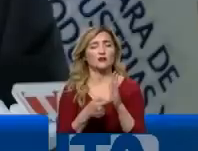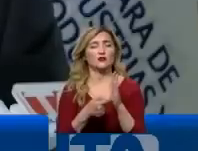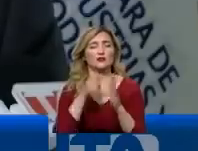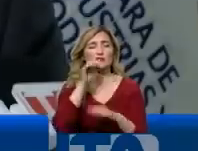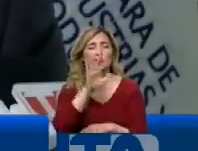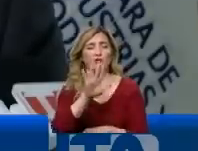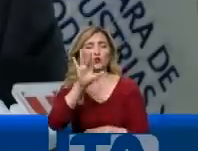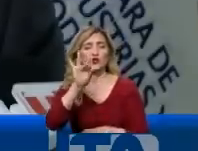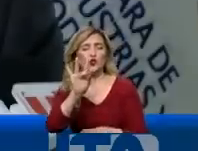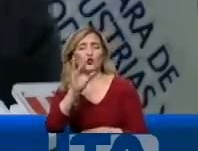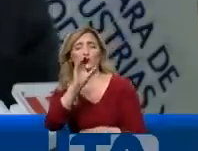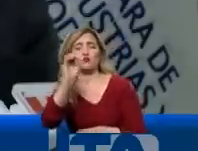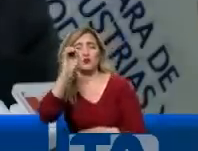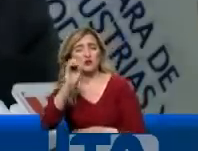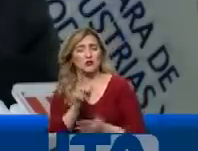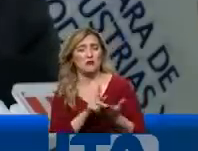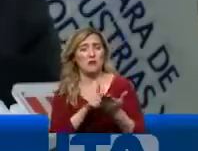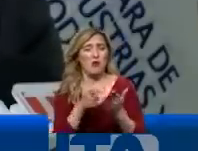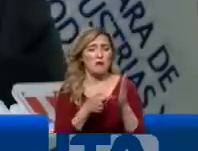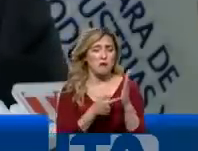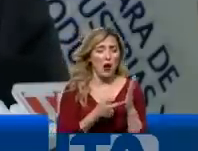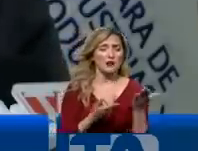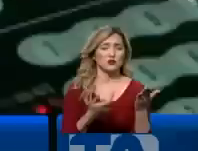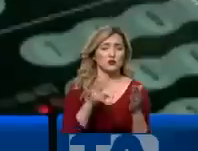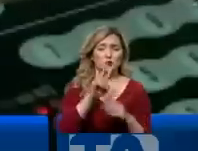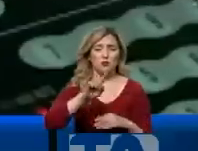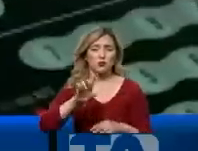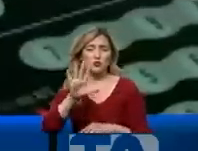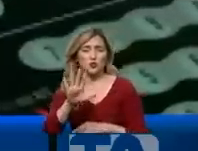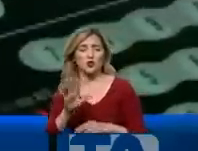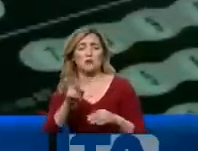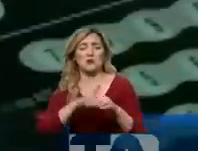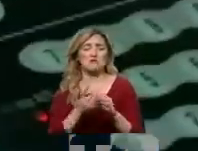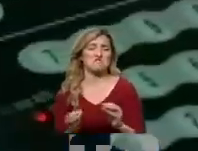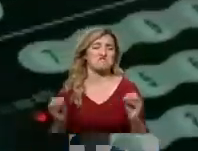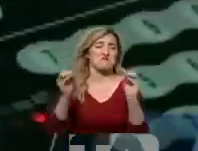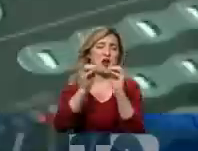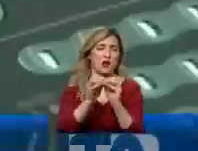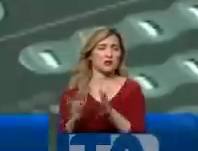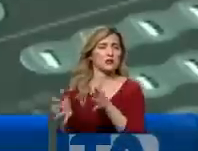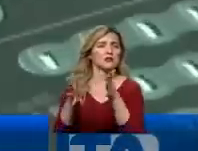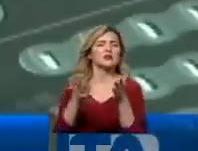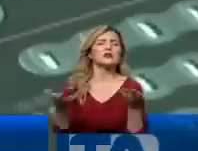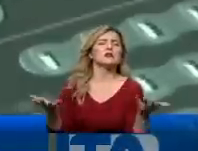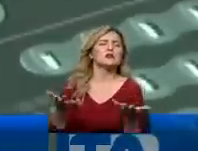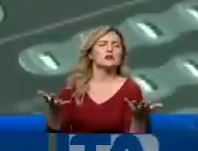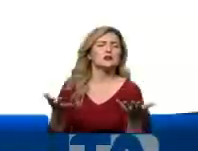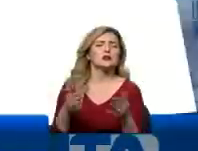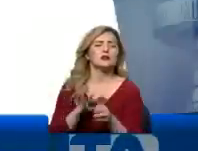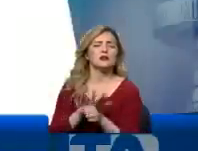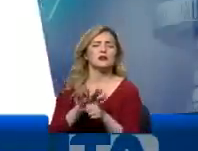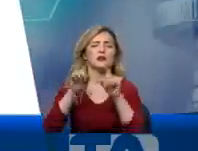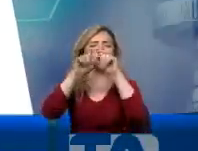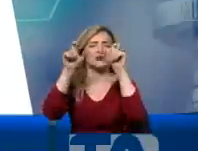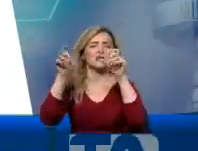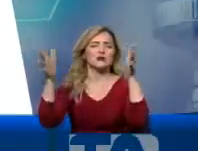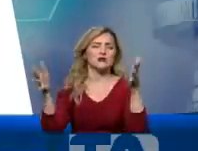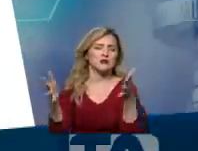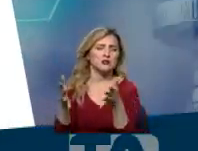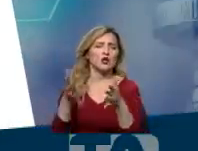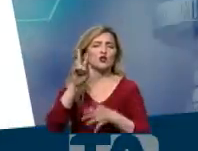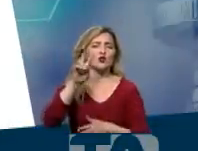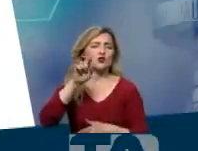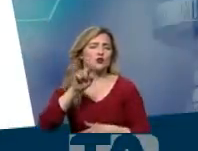del 58%, 2.5 veces más. Según cifras, este anticipo afectaba especialmente a las microempresas, cerca